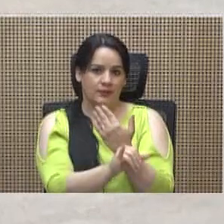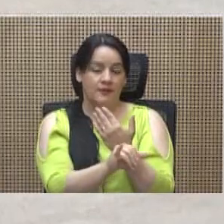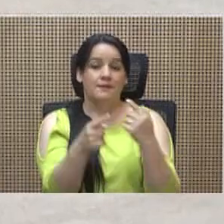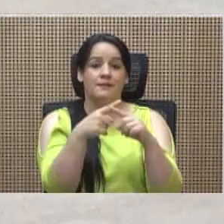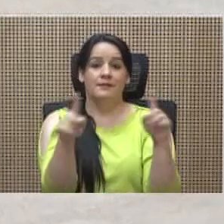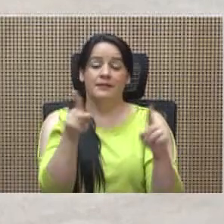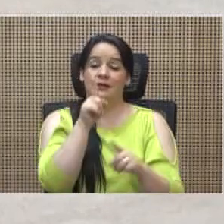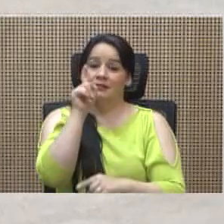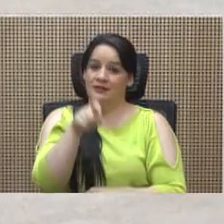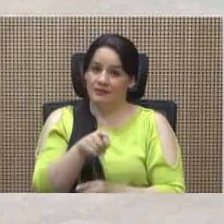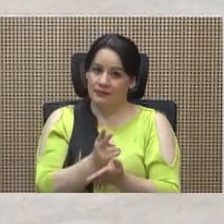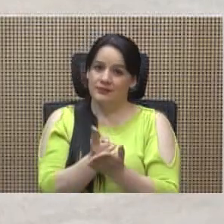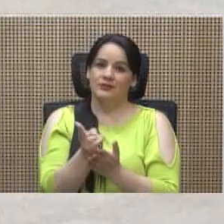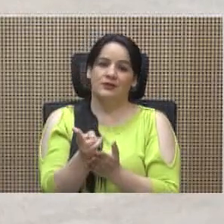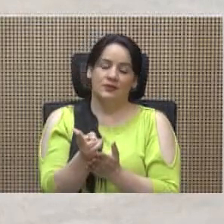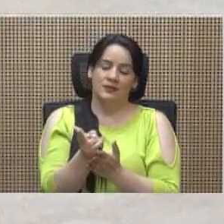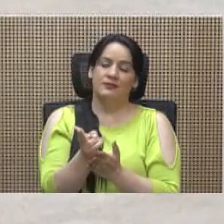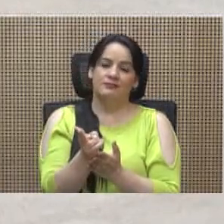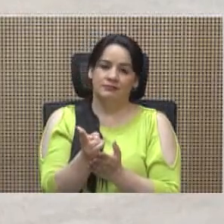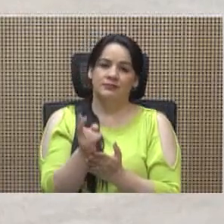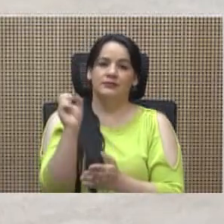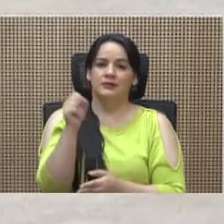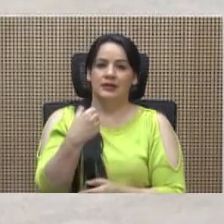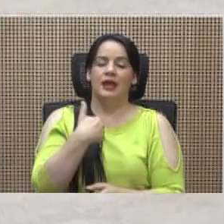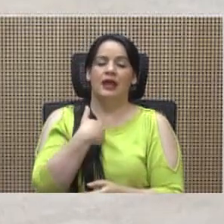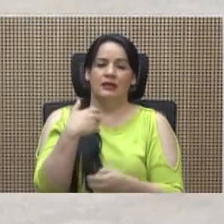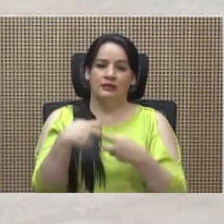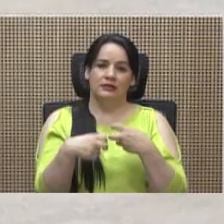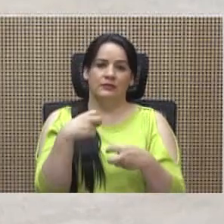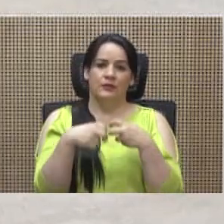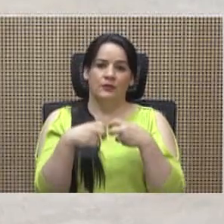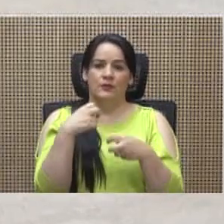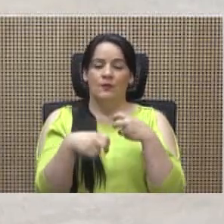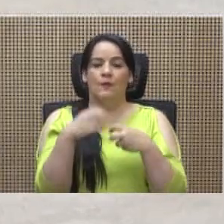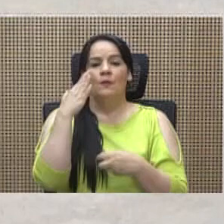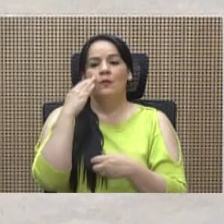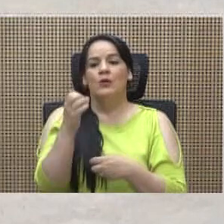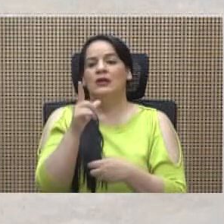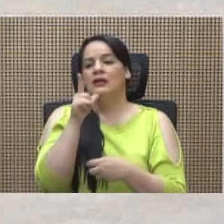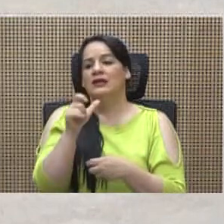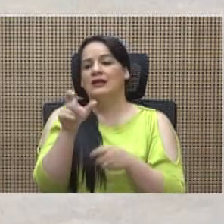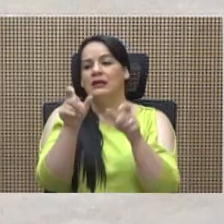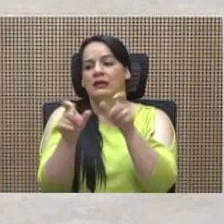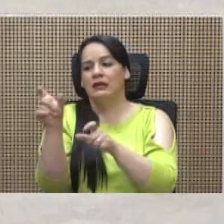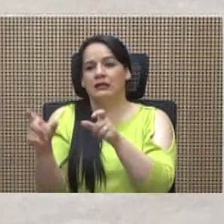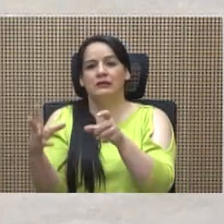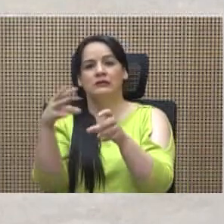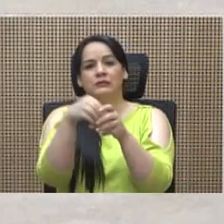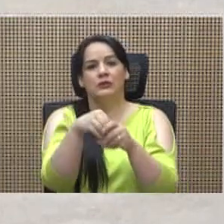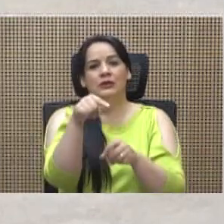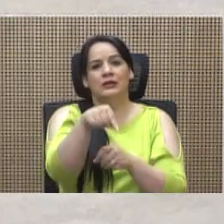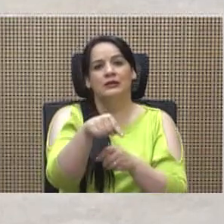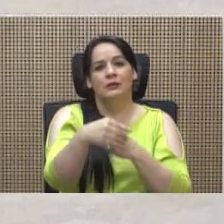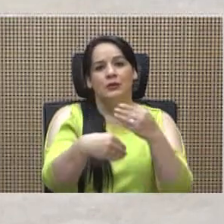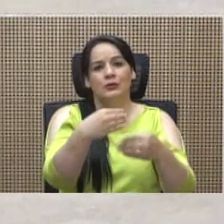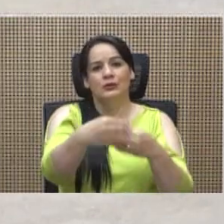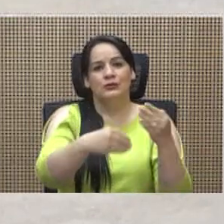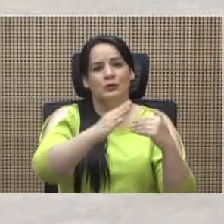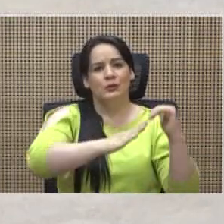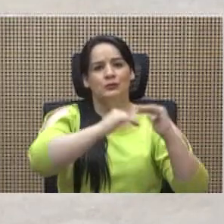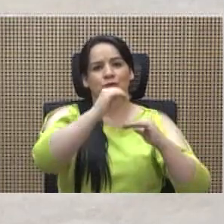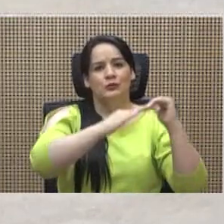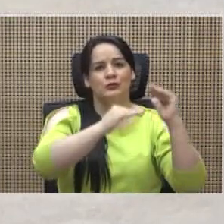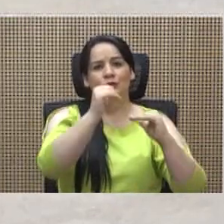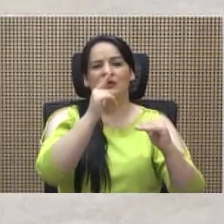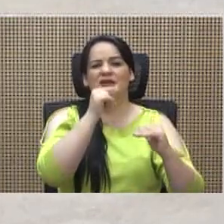tenemos problemas porque quienes están involucrados en este proceso de construcción pues son empresas cuestionadas en